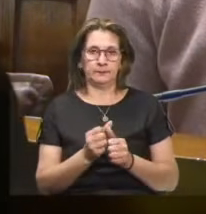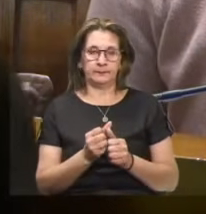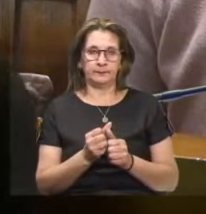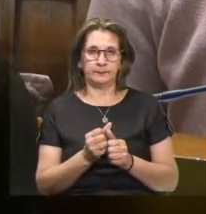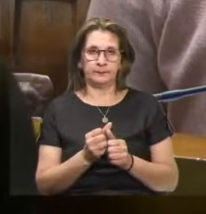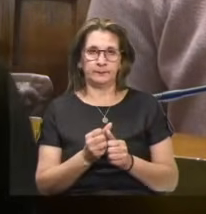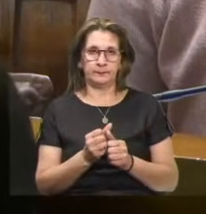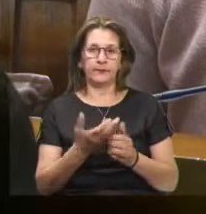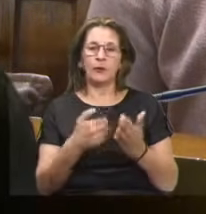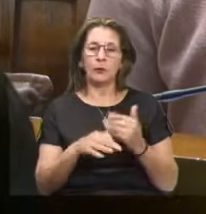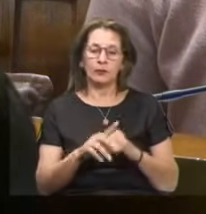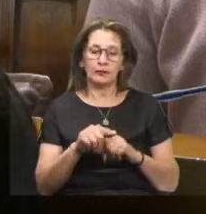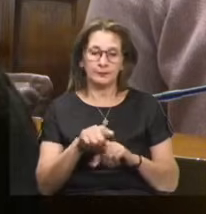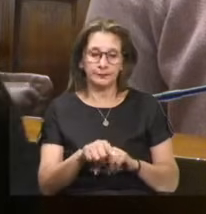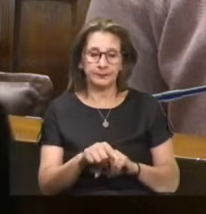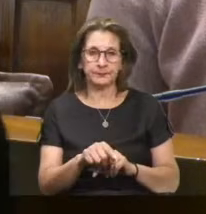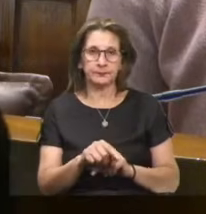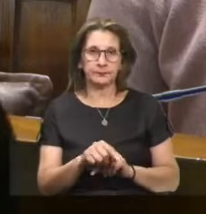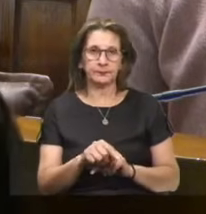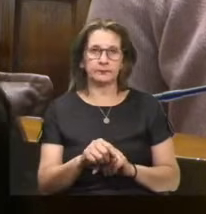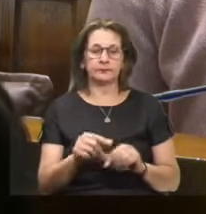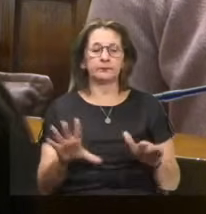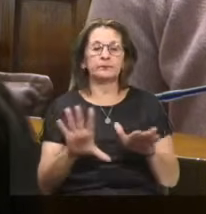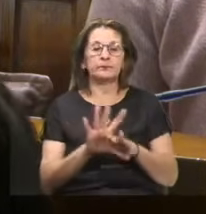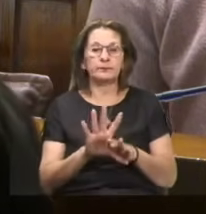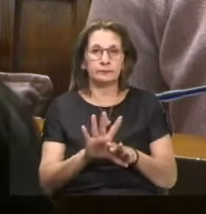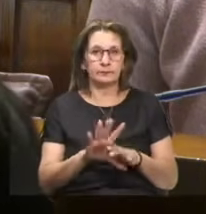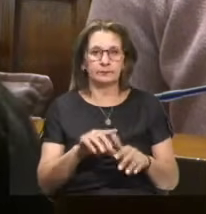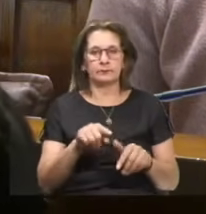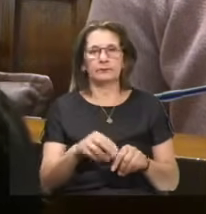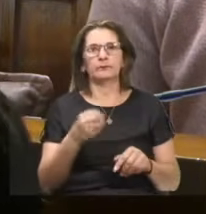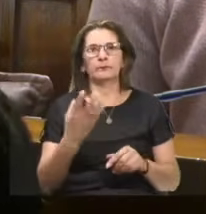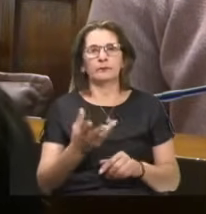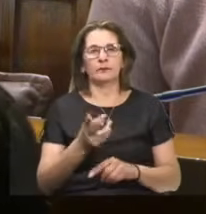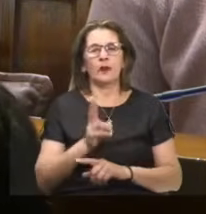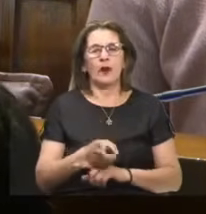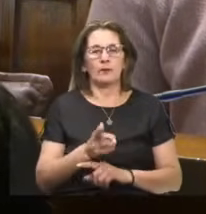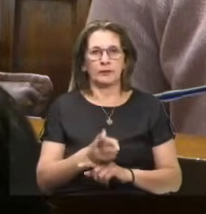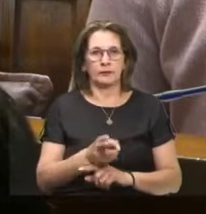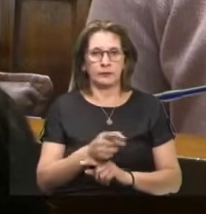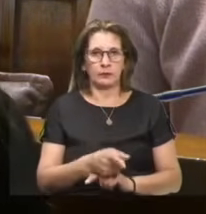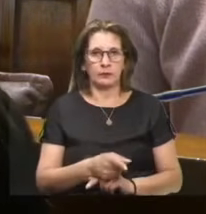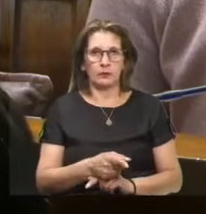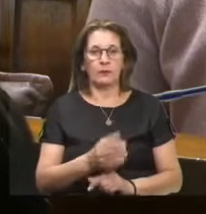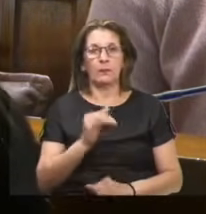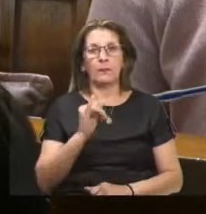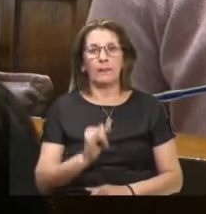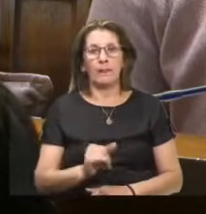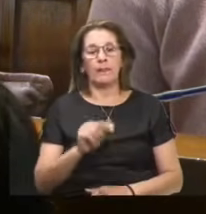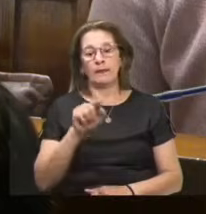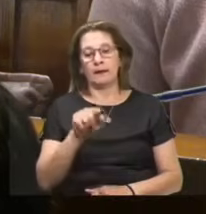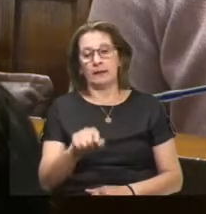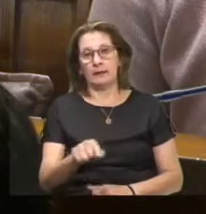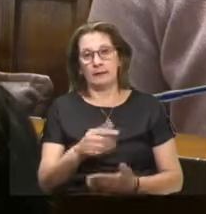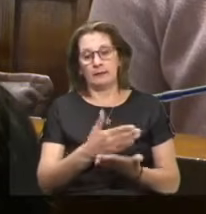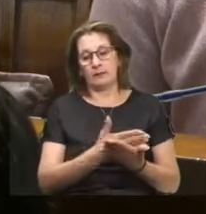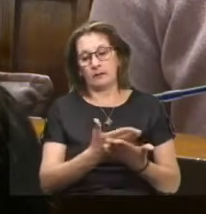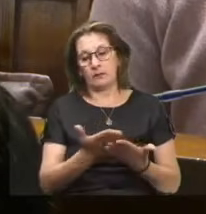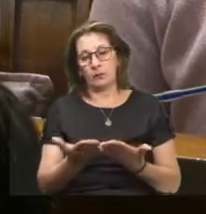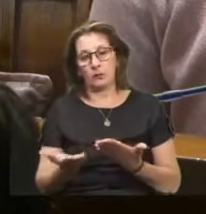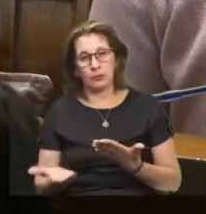en cuando ello además coincida con el espíritu de la prohibición. Y en esa sutil